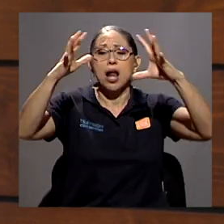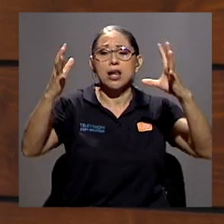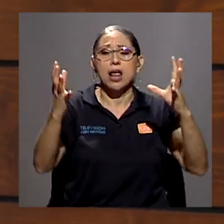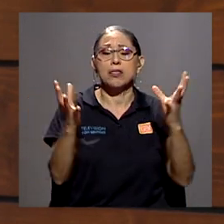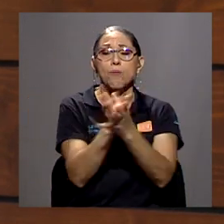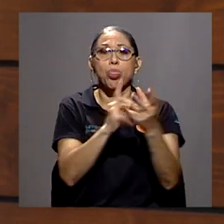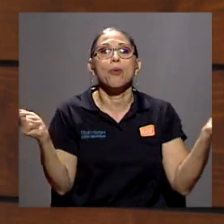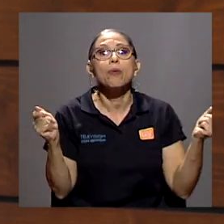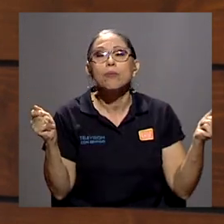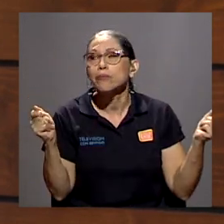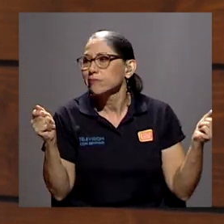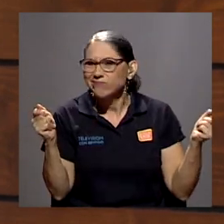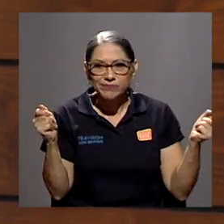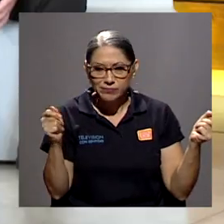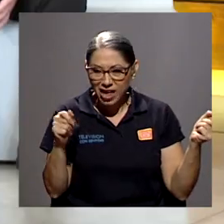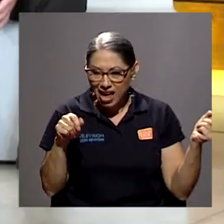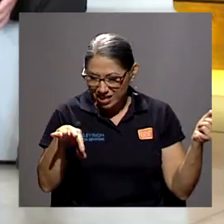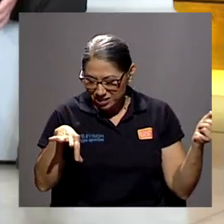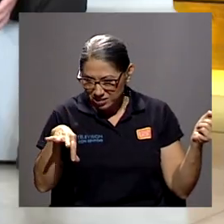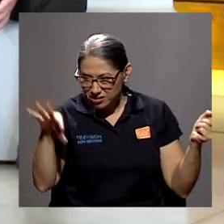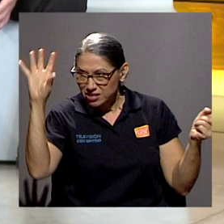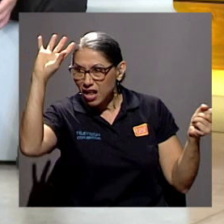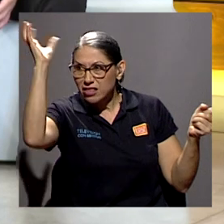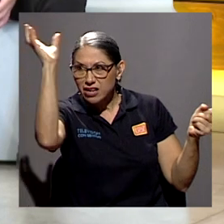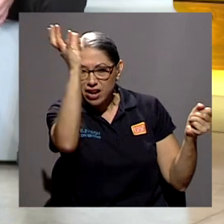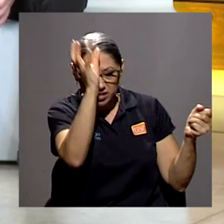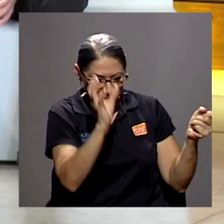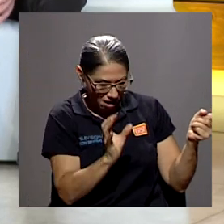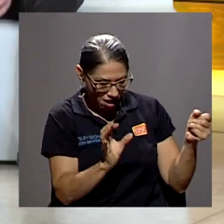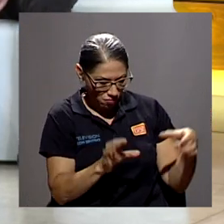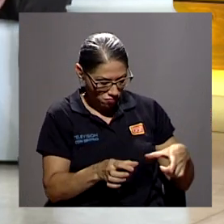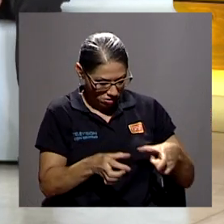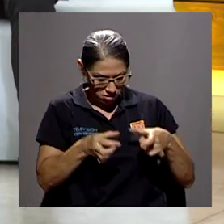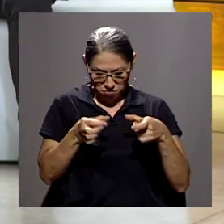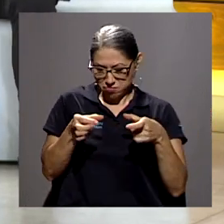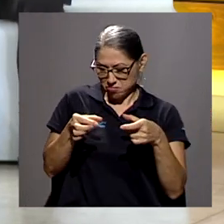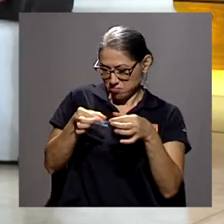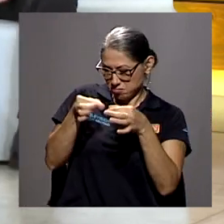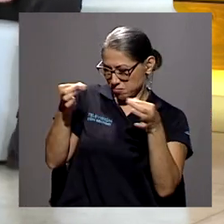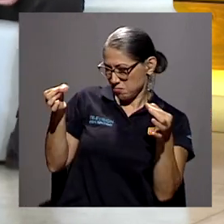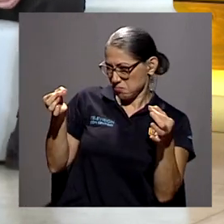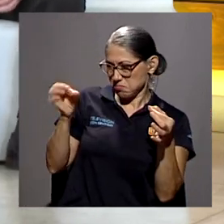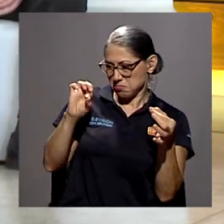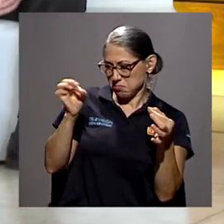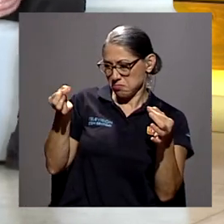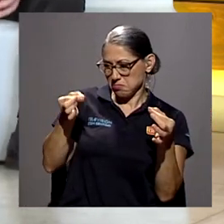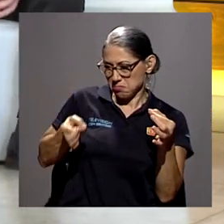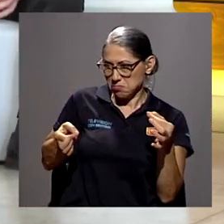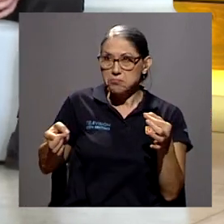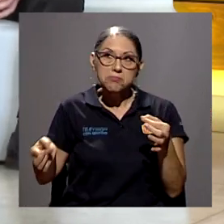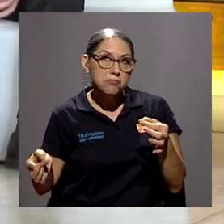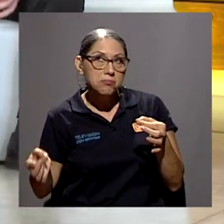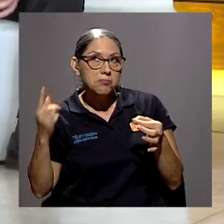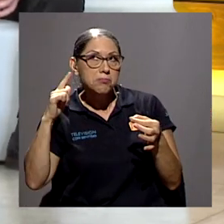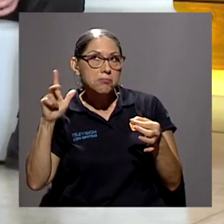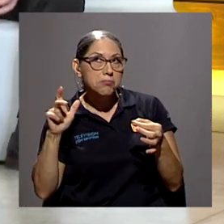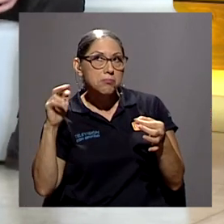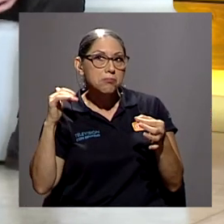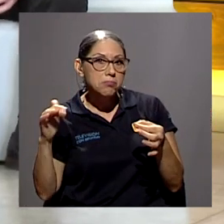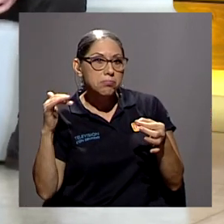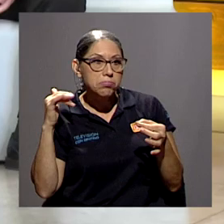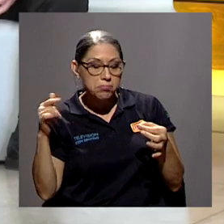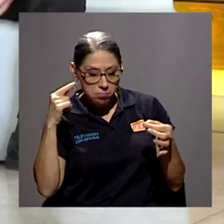se encuentra en este disco entonces viene un extraterrestre y lo saca le da vuelta lo escucha ve los créditos de estos muchachos